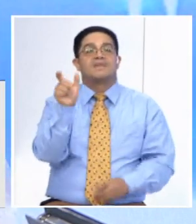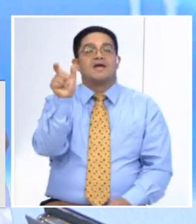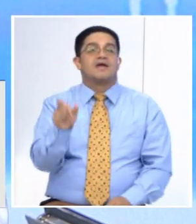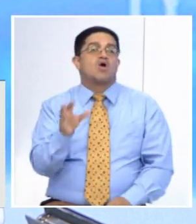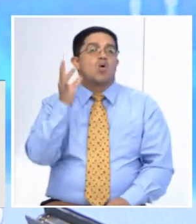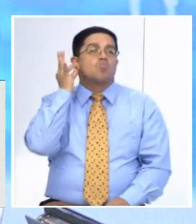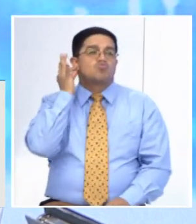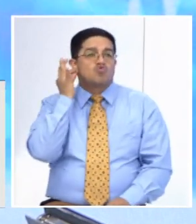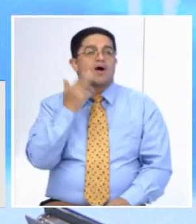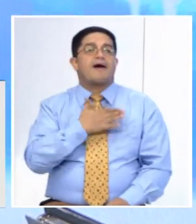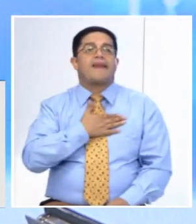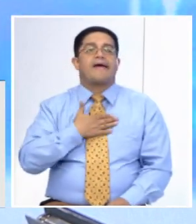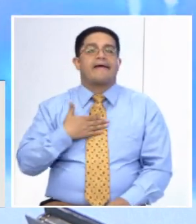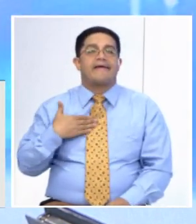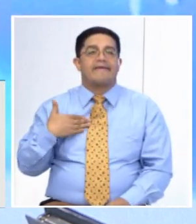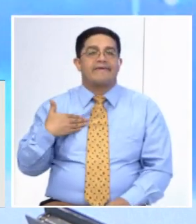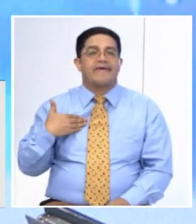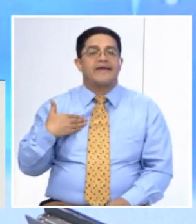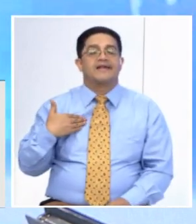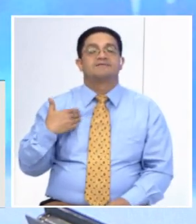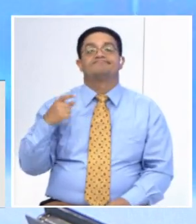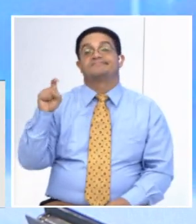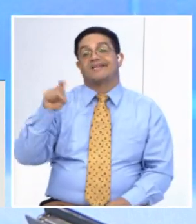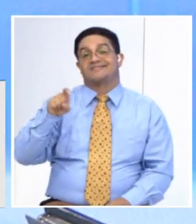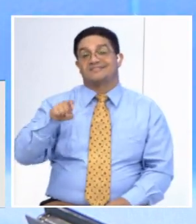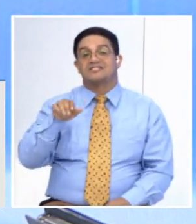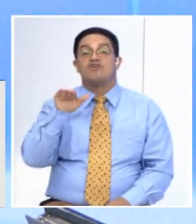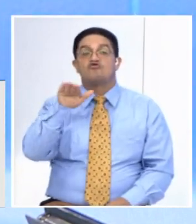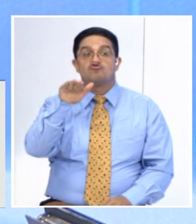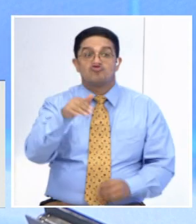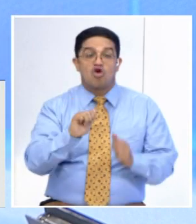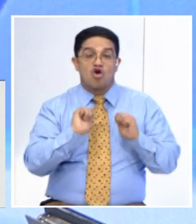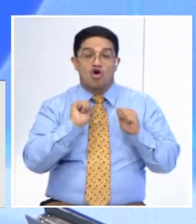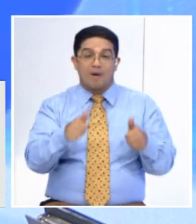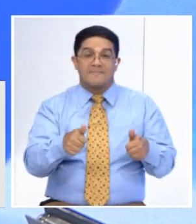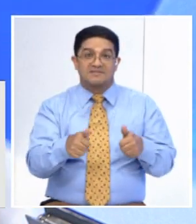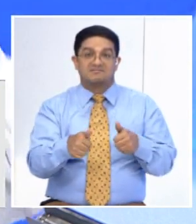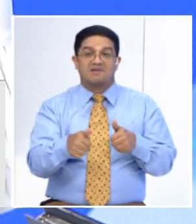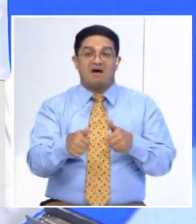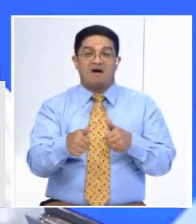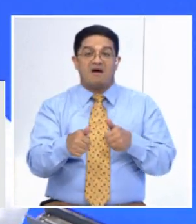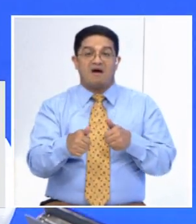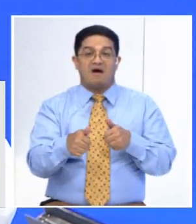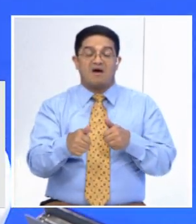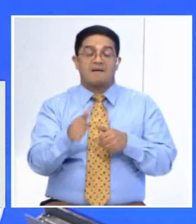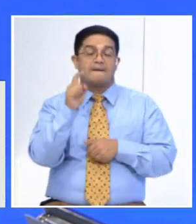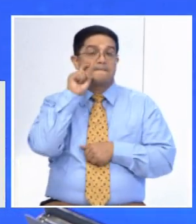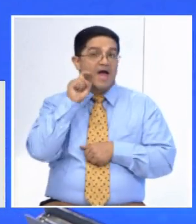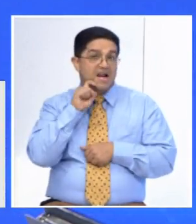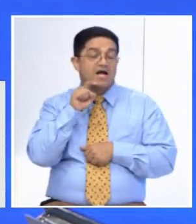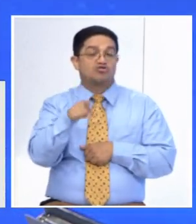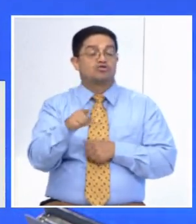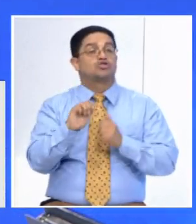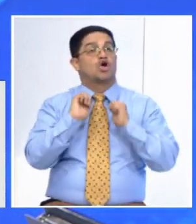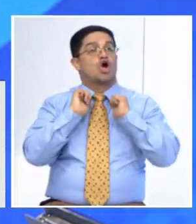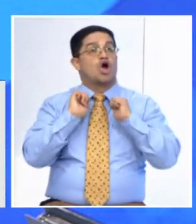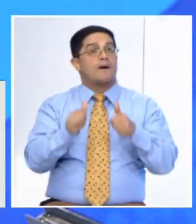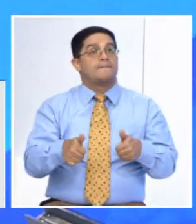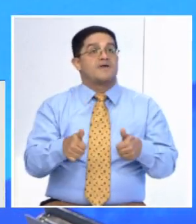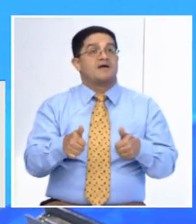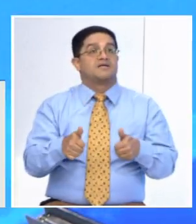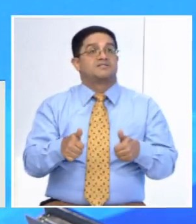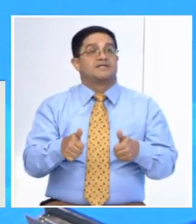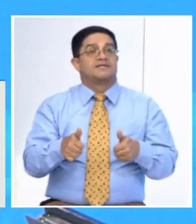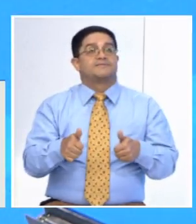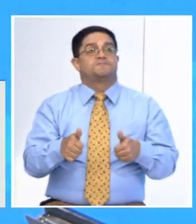que desean fertilidad a futuro, pues que inicien con el tratamiento o con lo que sería